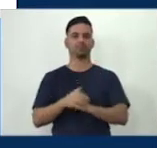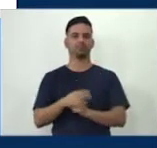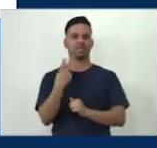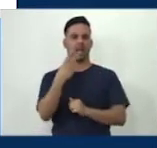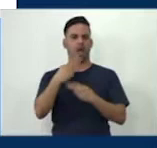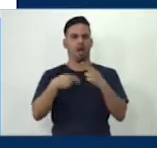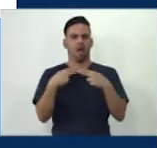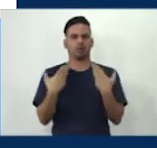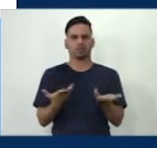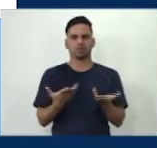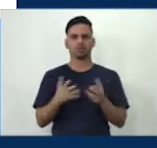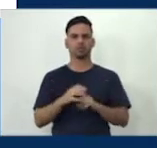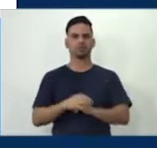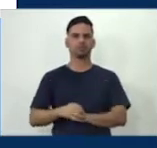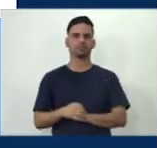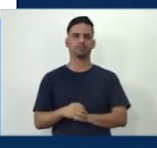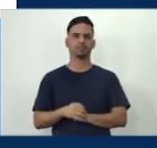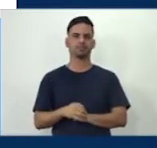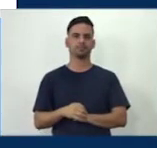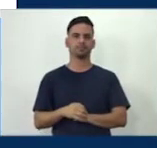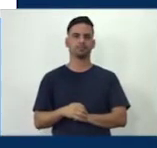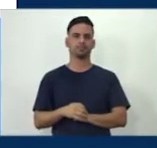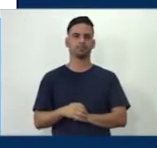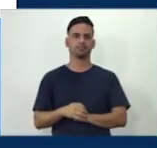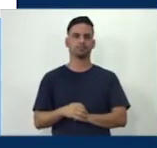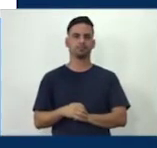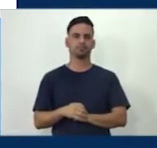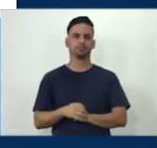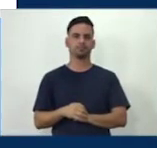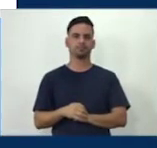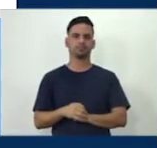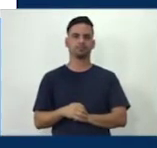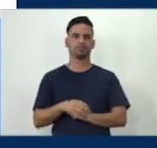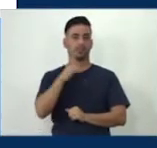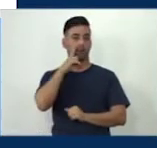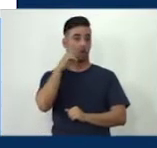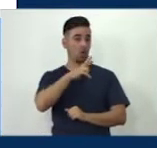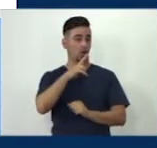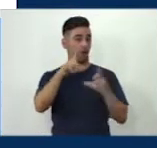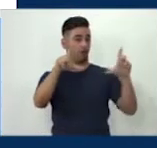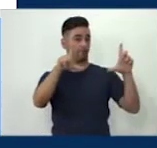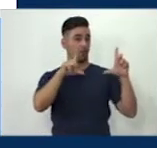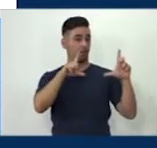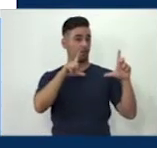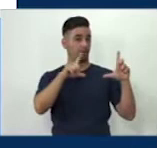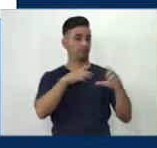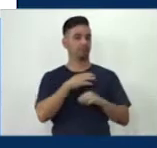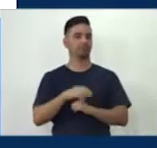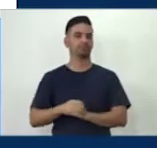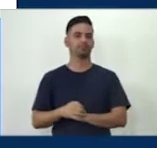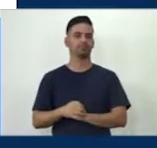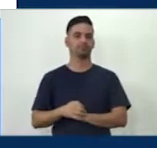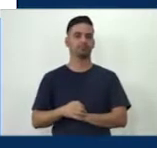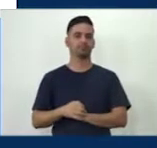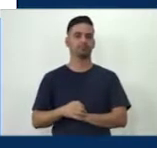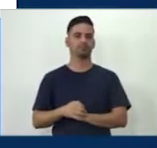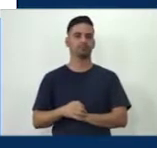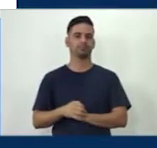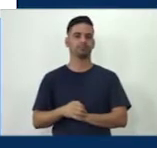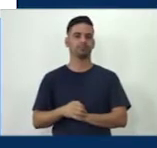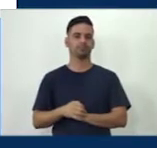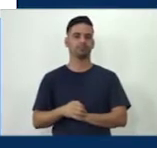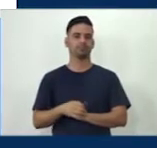haciendo la tijera y qué está haciendo el destornillador? Están suspendiendo, ¿no verdad?, a un pequeño